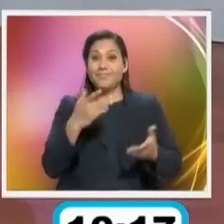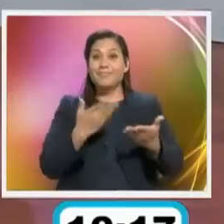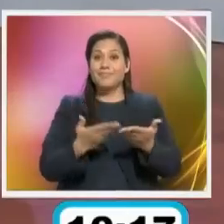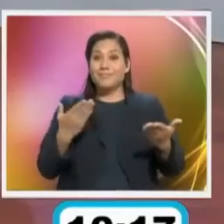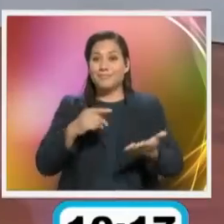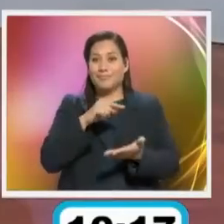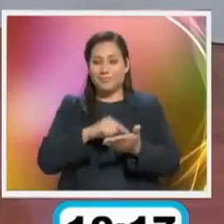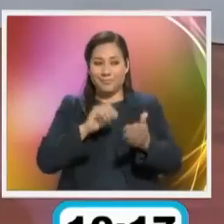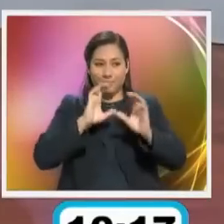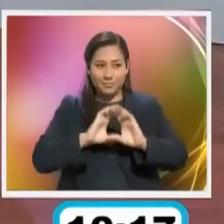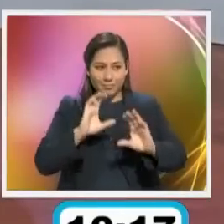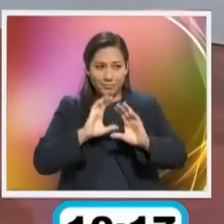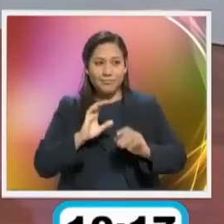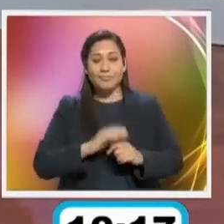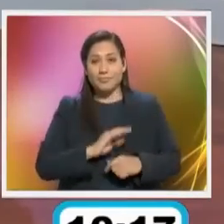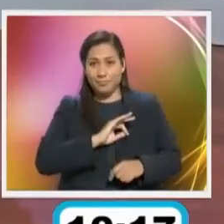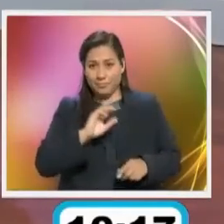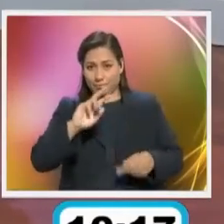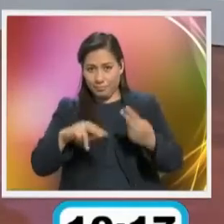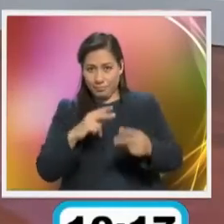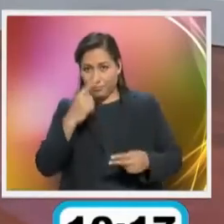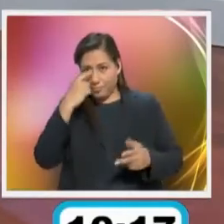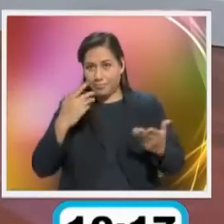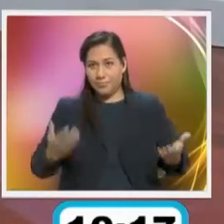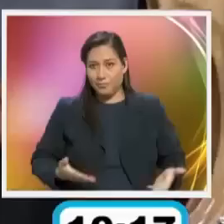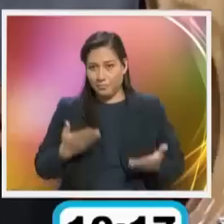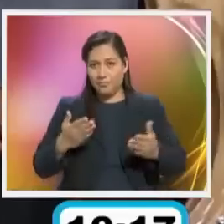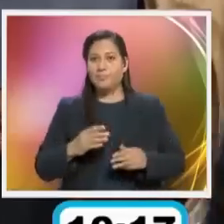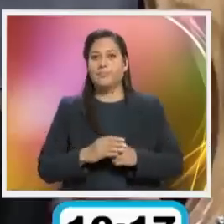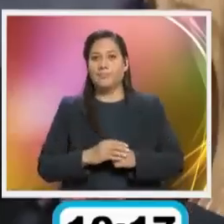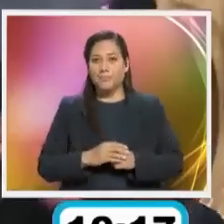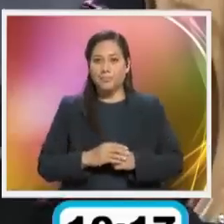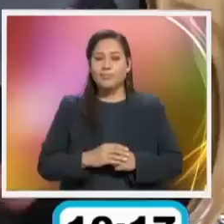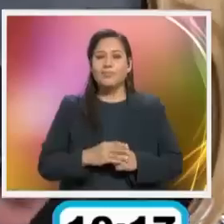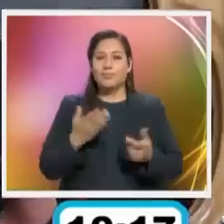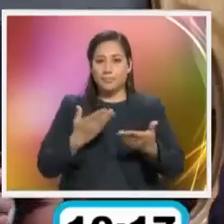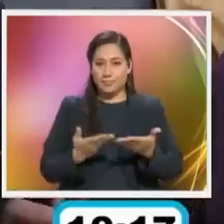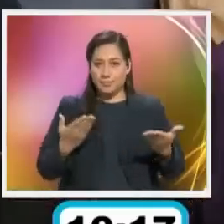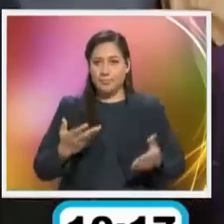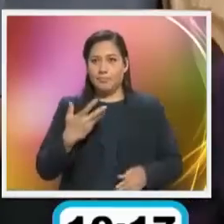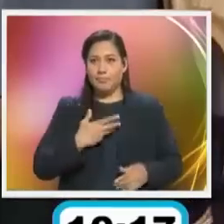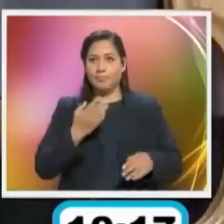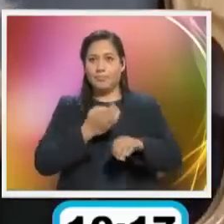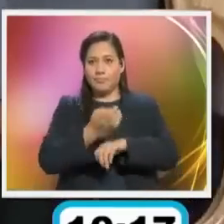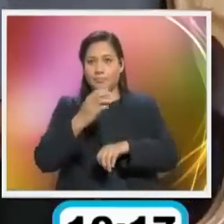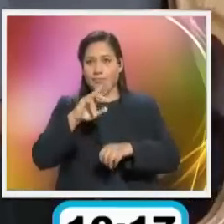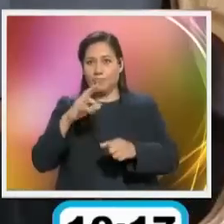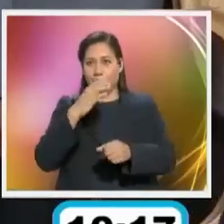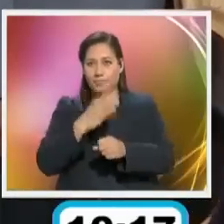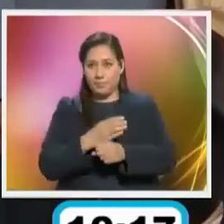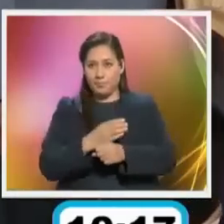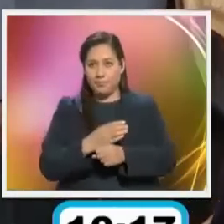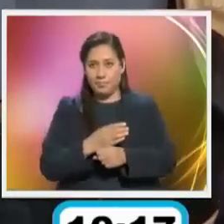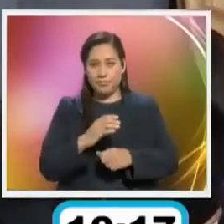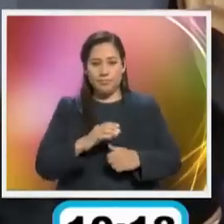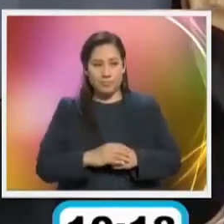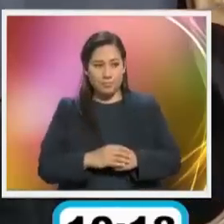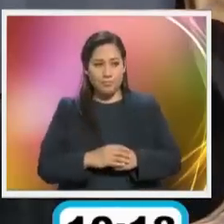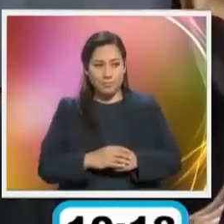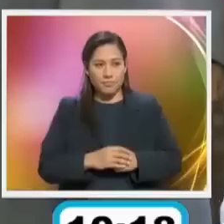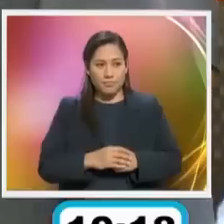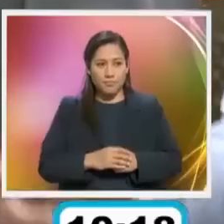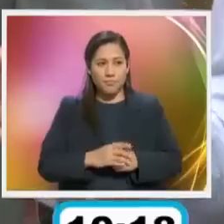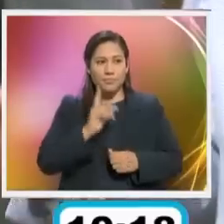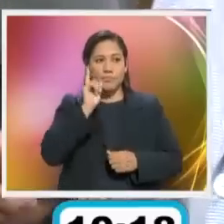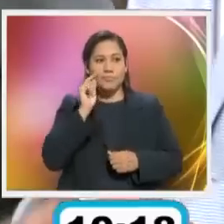presentar próximamente en algún lugar? ¿Los vamos a ir a ver para bailar? Sí, así es. Vamos a tener varias presentaciones en todo el estado de la República. Muy bien. El día de mañana vamos